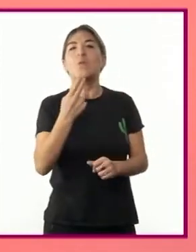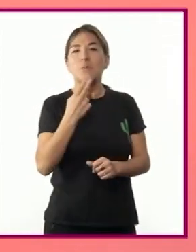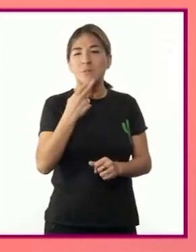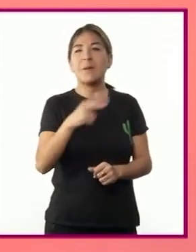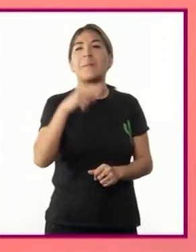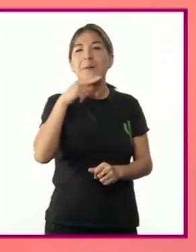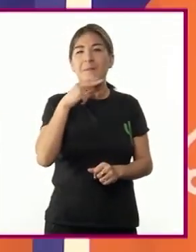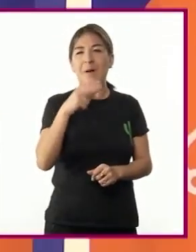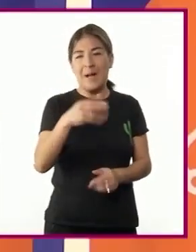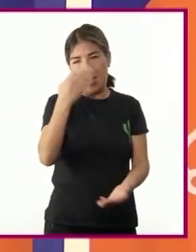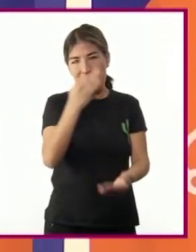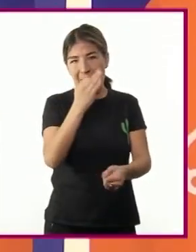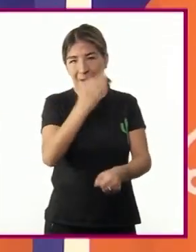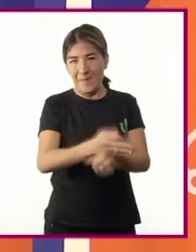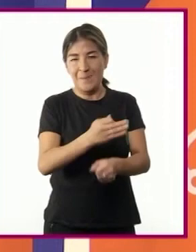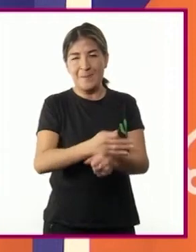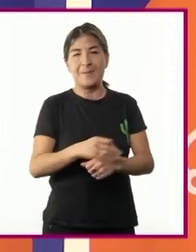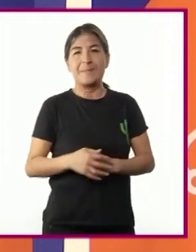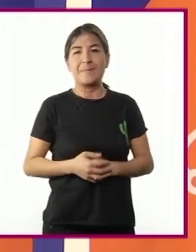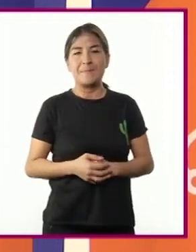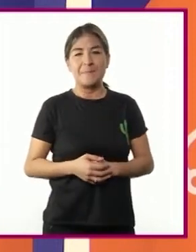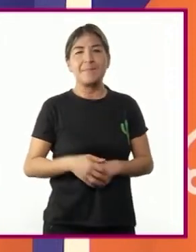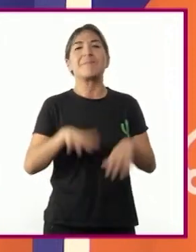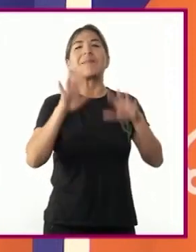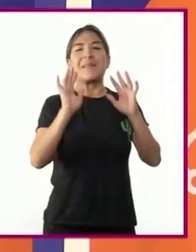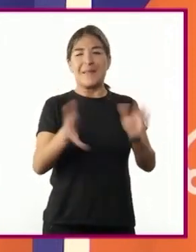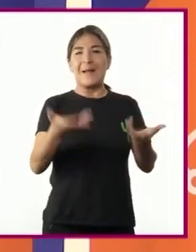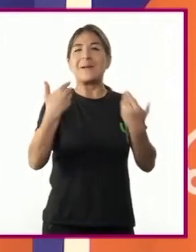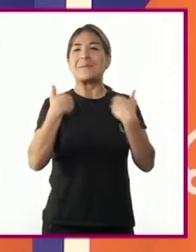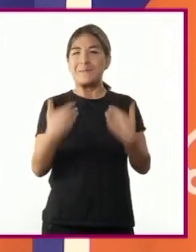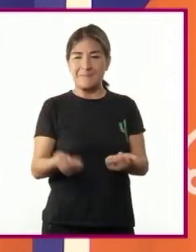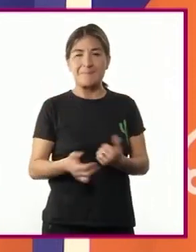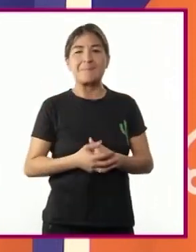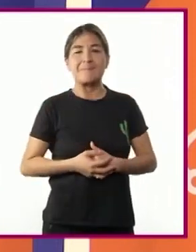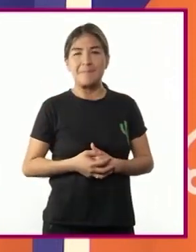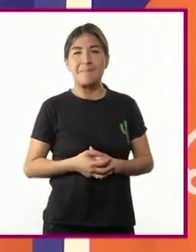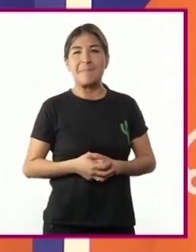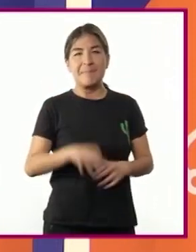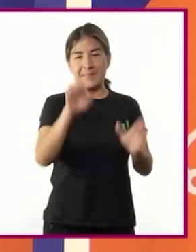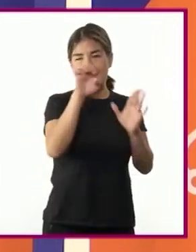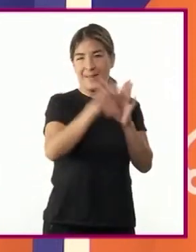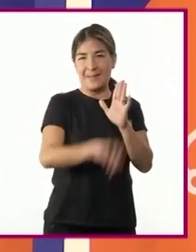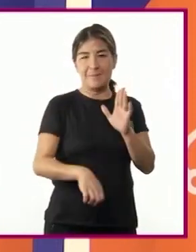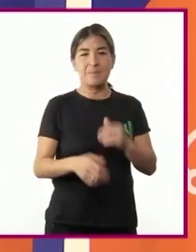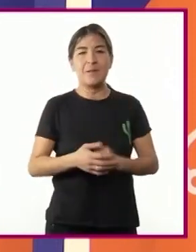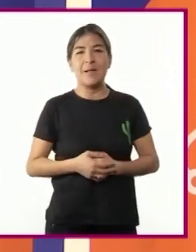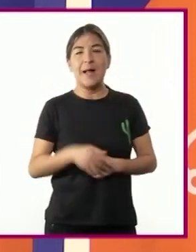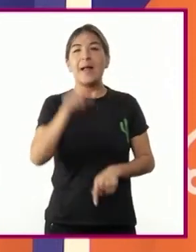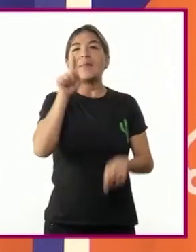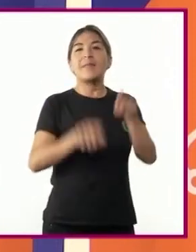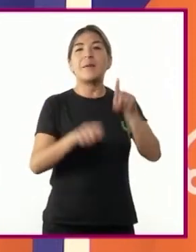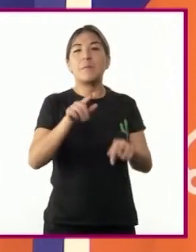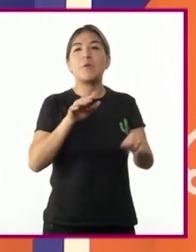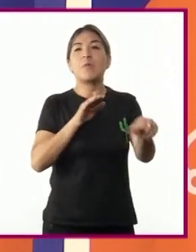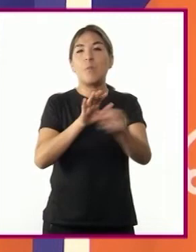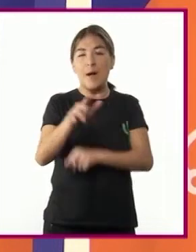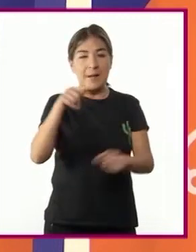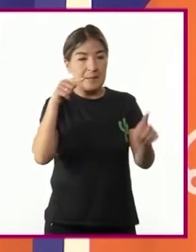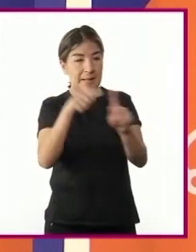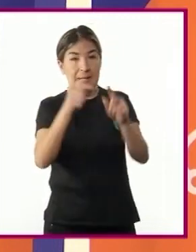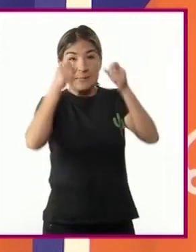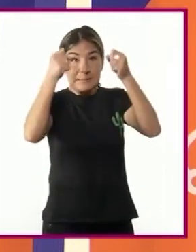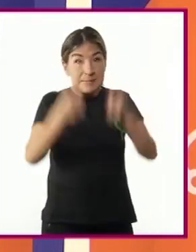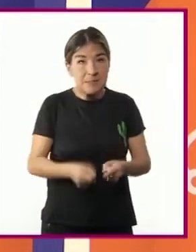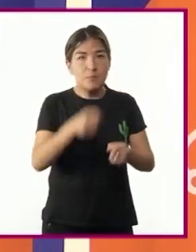en presente. Me parece que ya voy entendiendo. Es decir, dependiendo del grado de certeza que